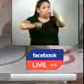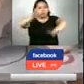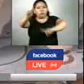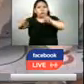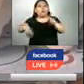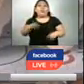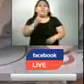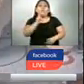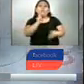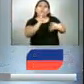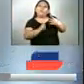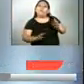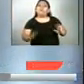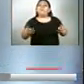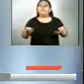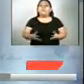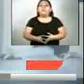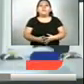los resultados.